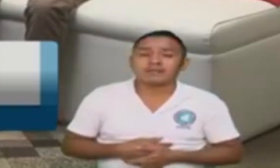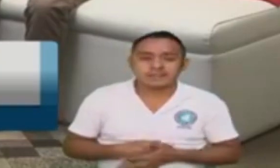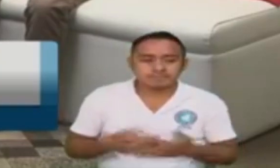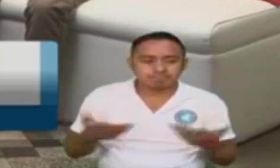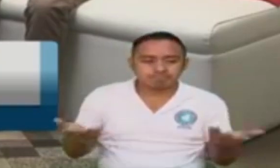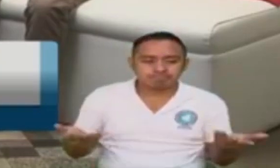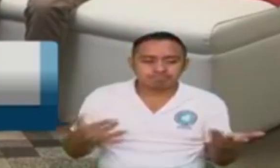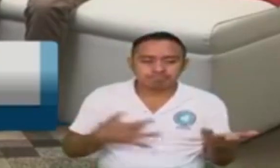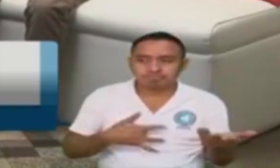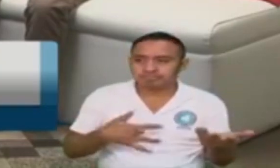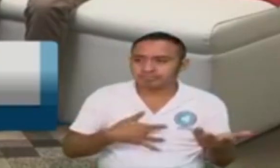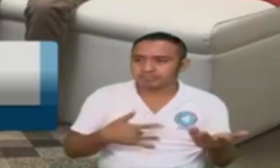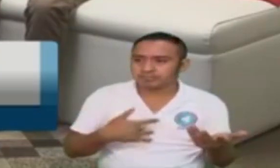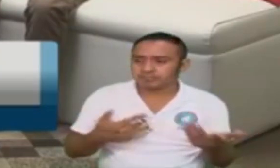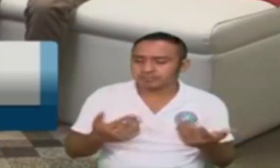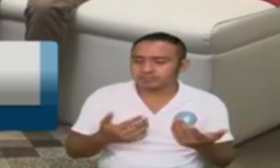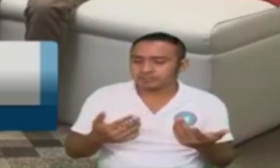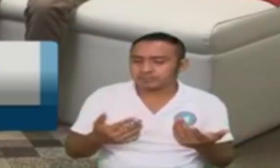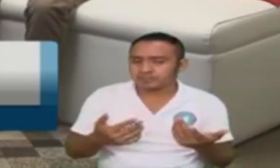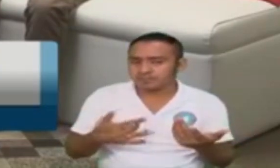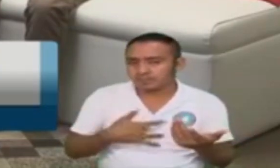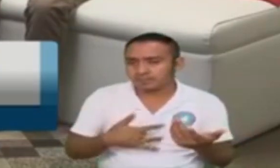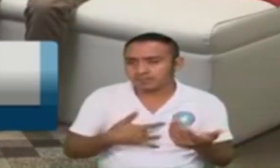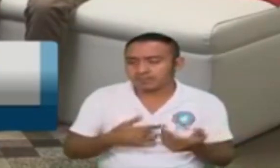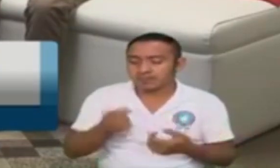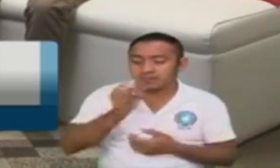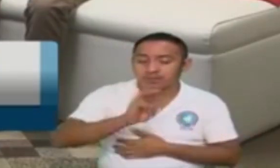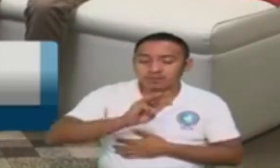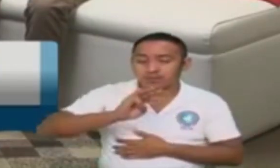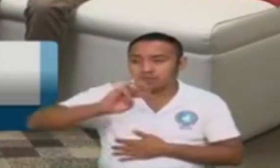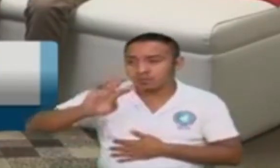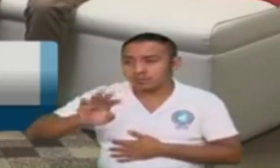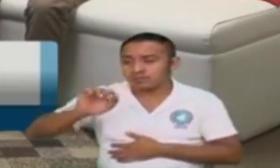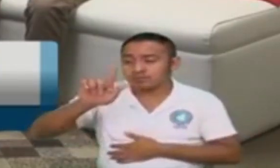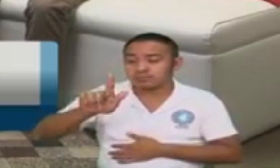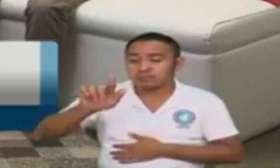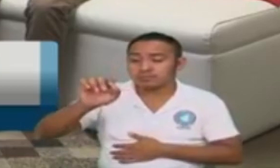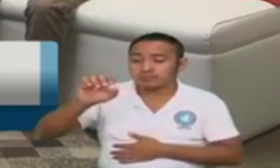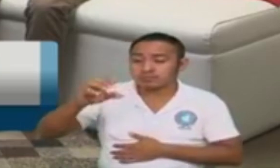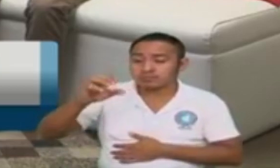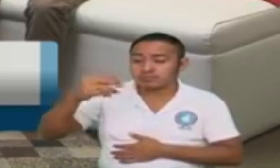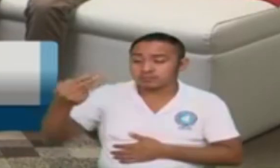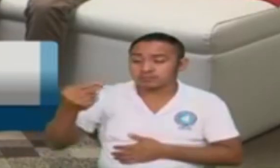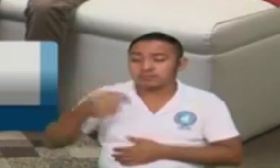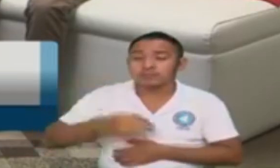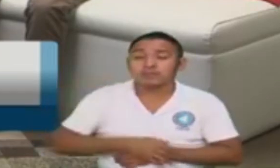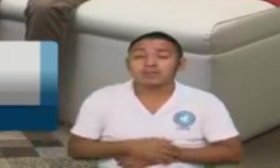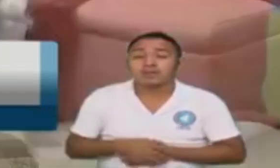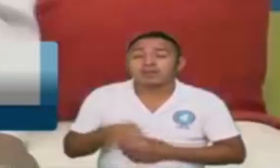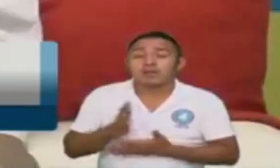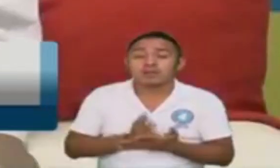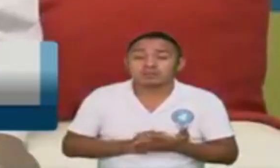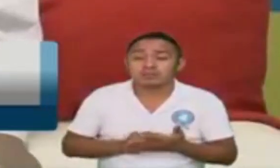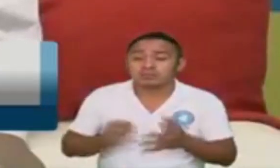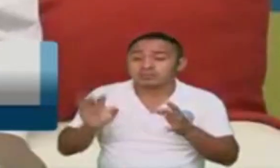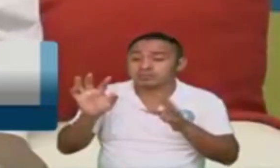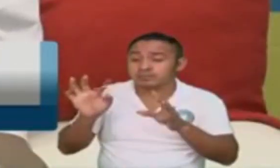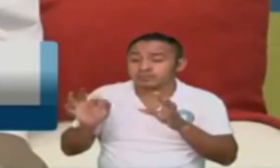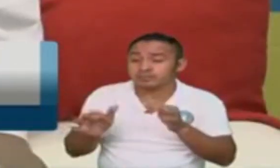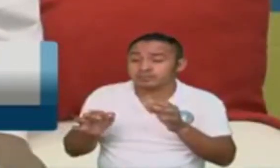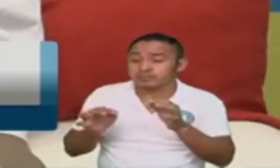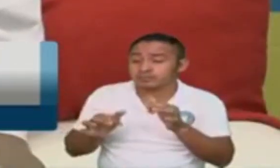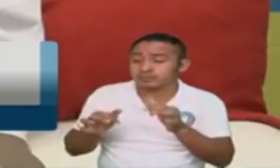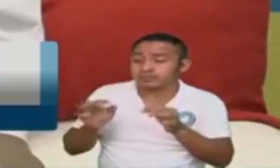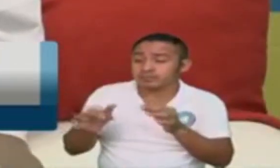es un perfil mínimo, pues, que T3, T4, TSH, son 3 cosas. Y hay algunas fracciones especiales, pues T4